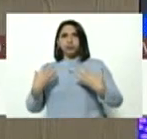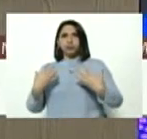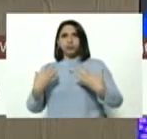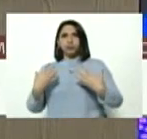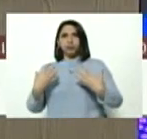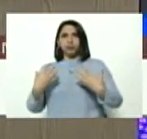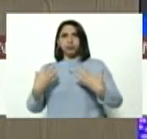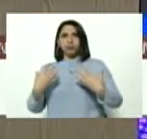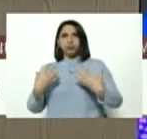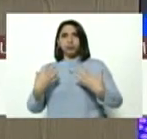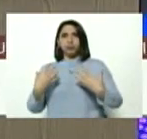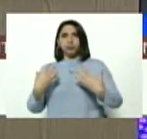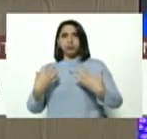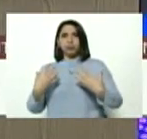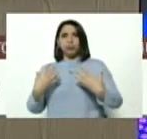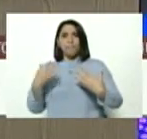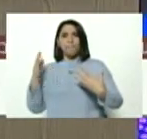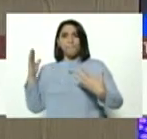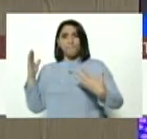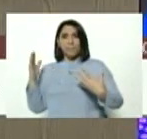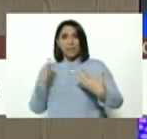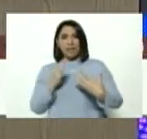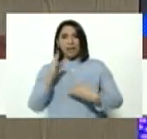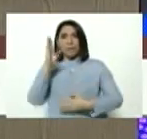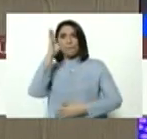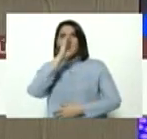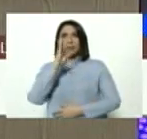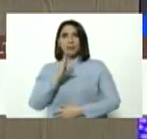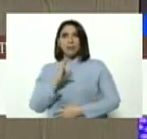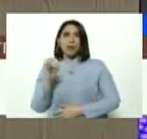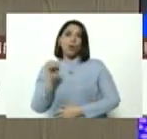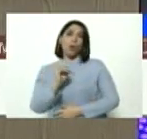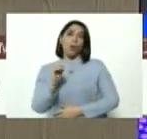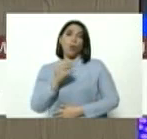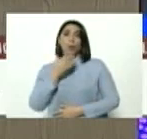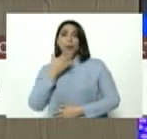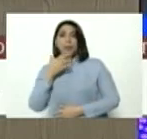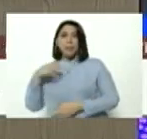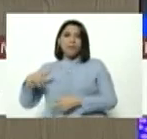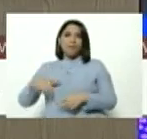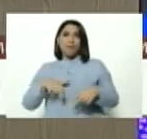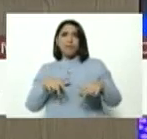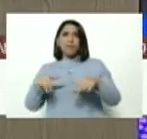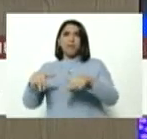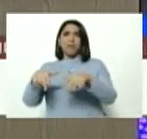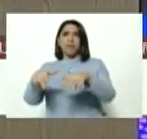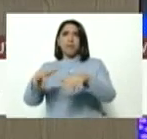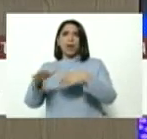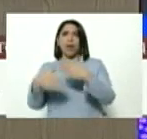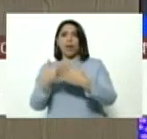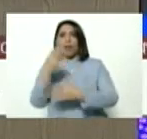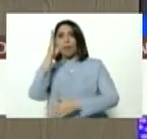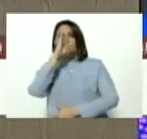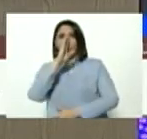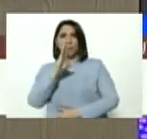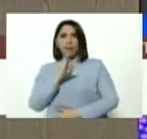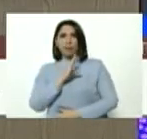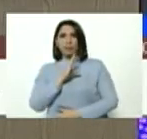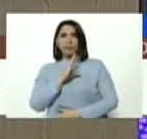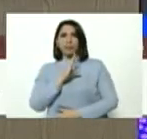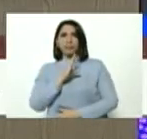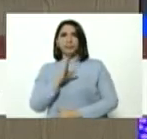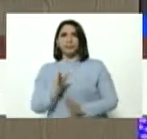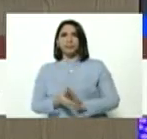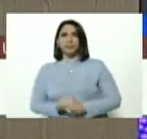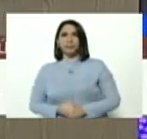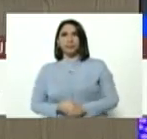de los que vienen desde Brasil o cuando ellos se desplazan hacia Brasil por lo muy permeable que es